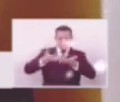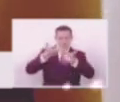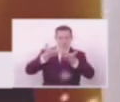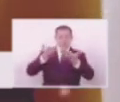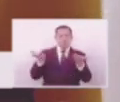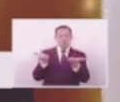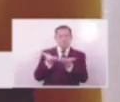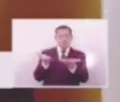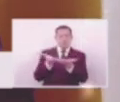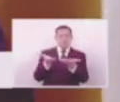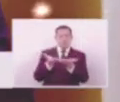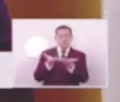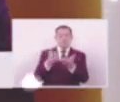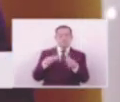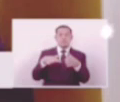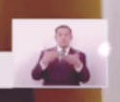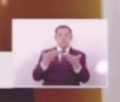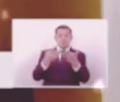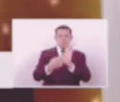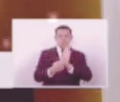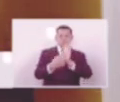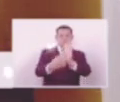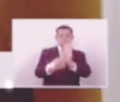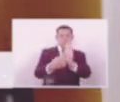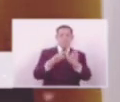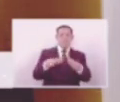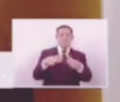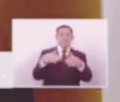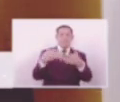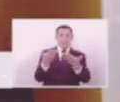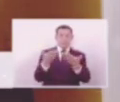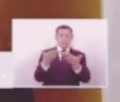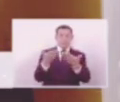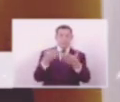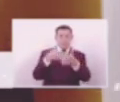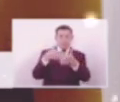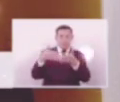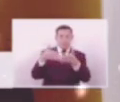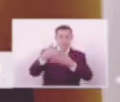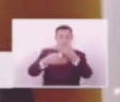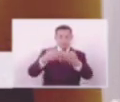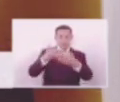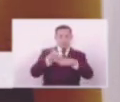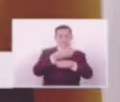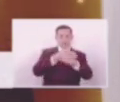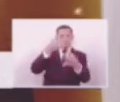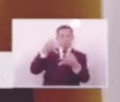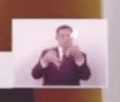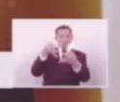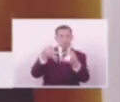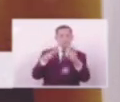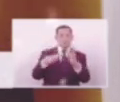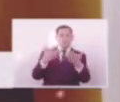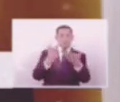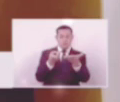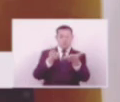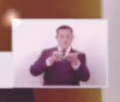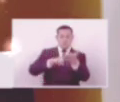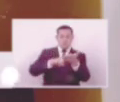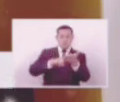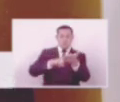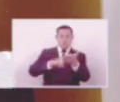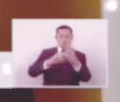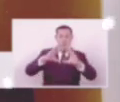se que se ha realizado y que estamos presentando para que se inicie el proceso de antejuicio mediante la conformación